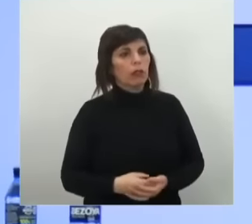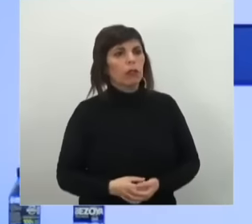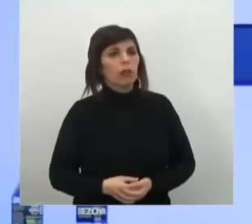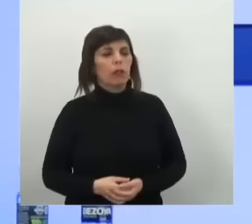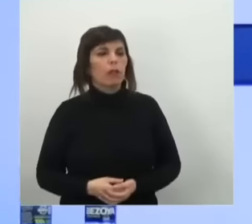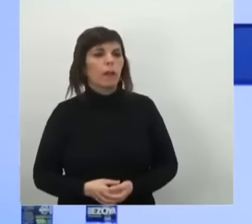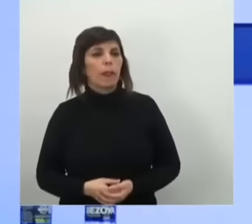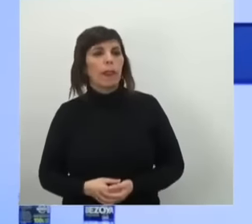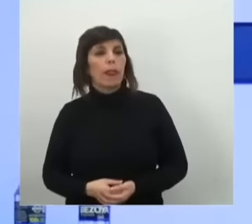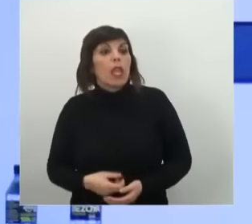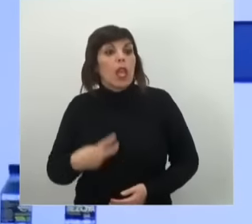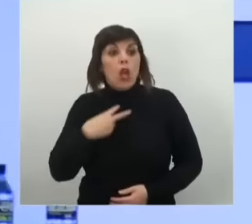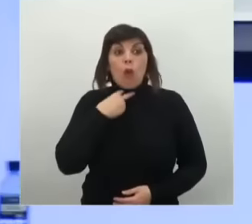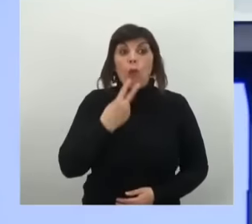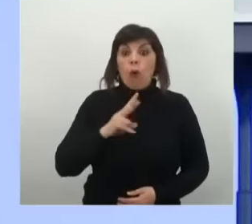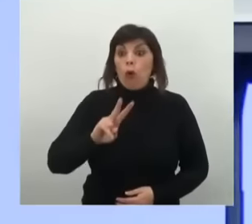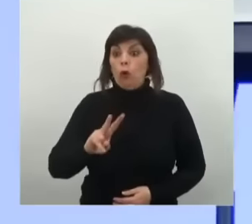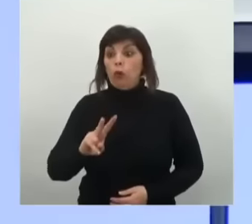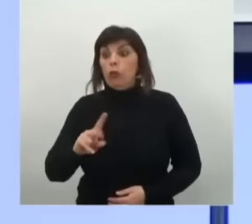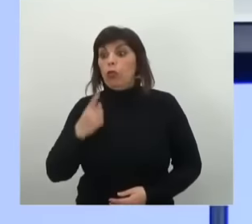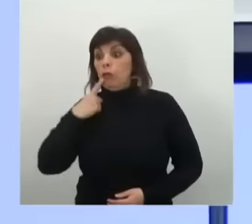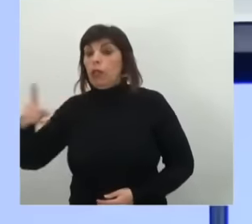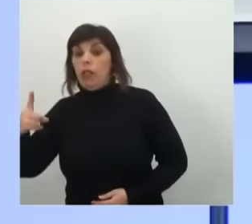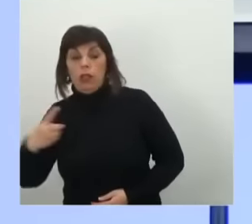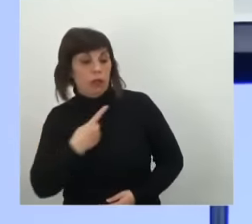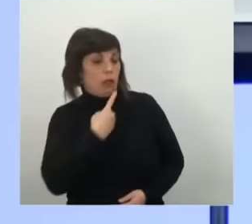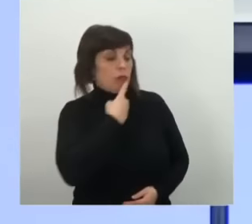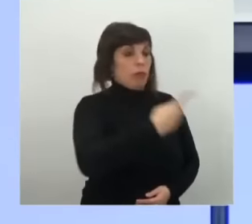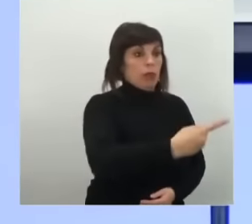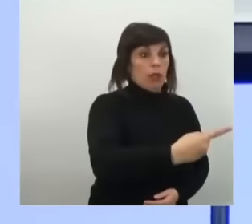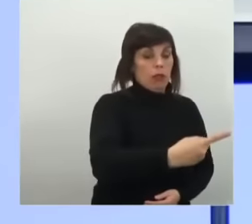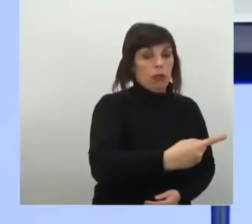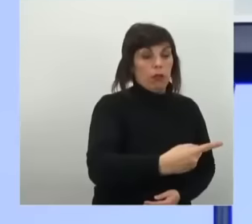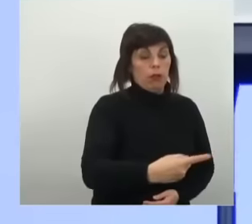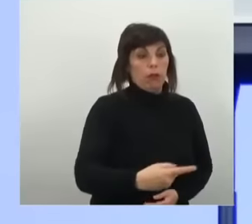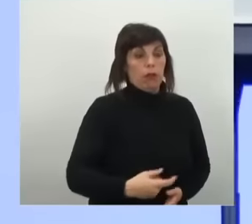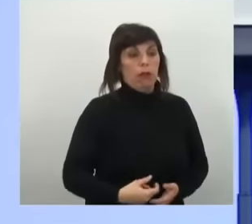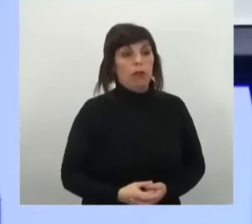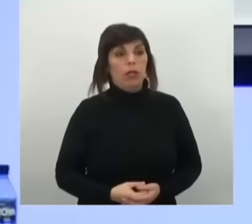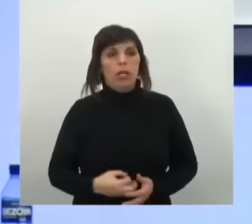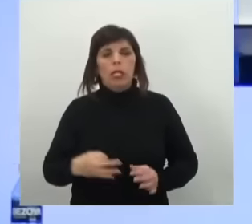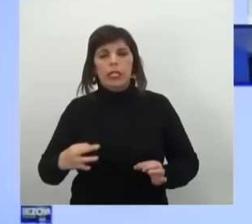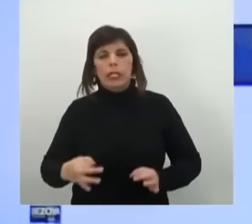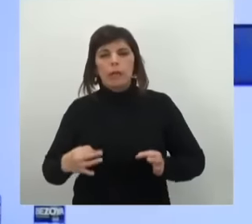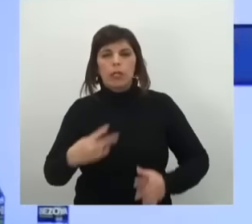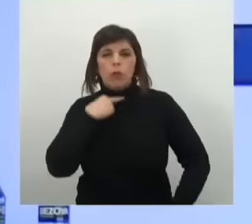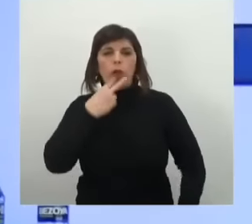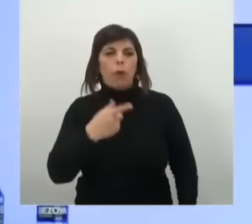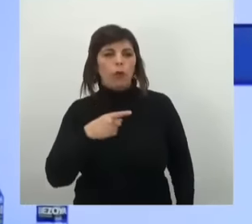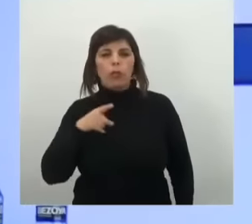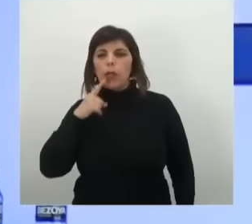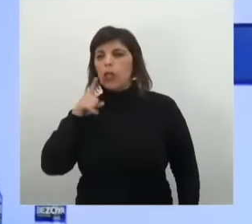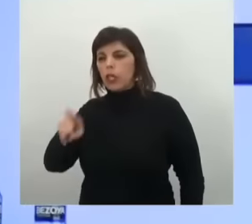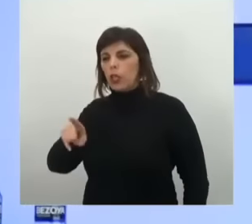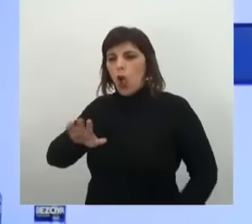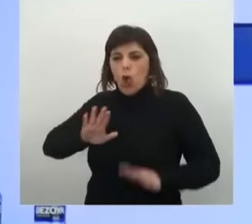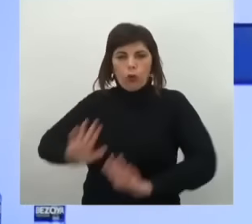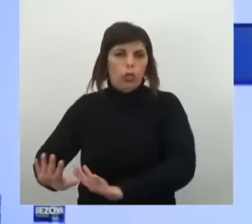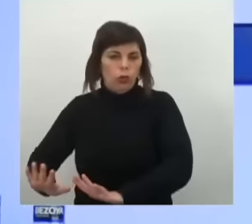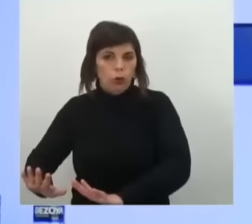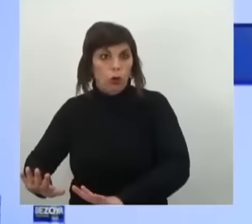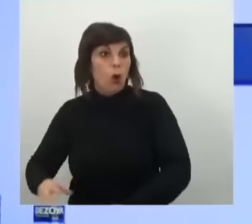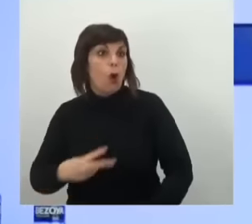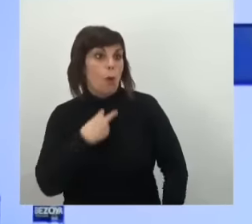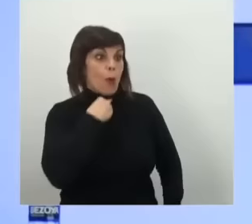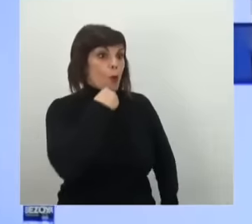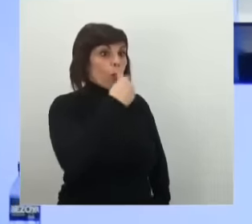dos tipos de Voces siempre usted va a escuchar una voz que le va a querer detener pero siempre hay